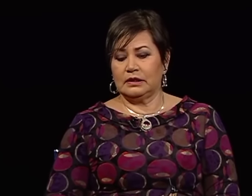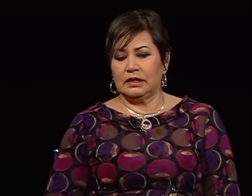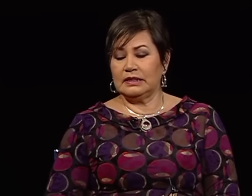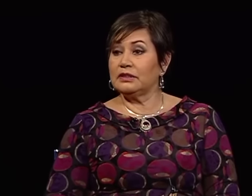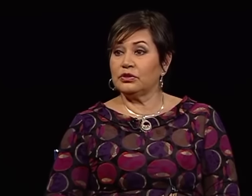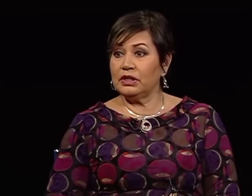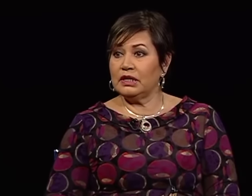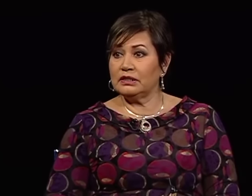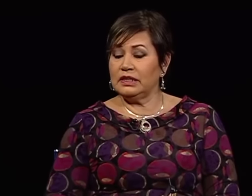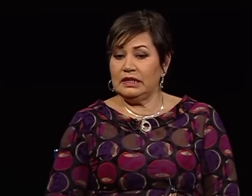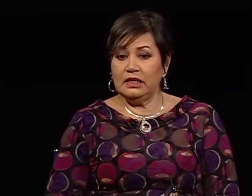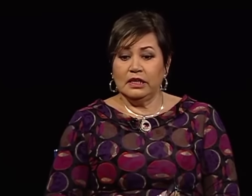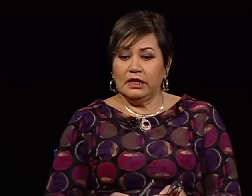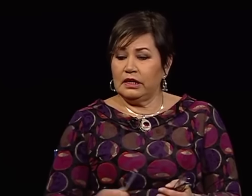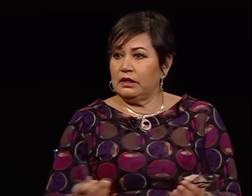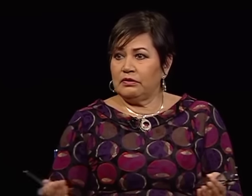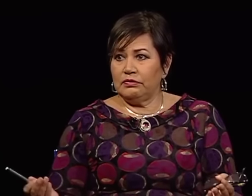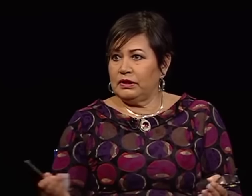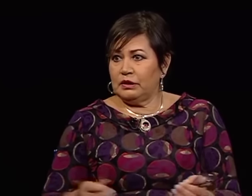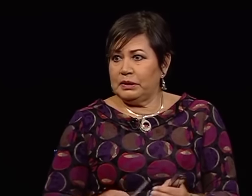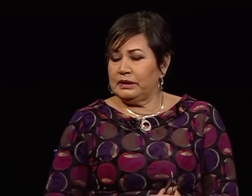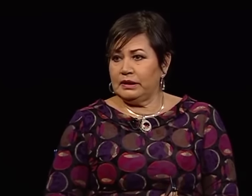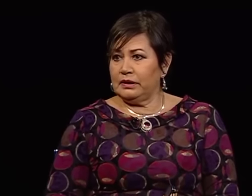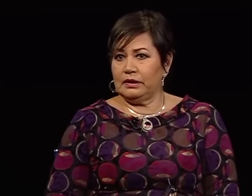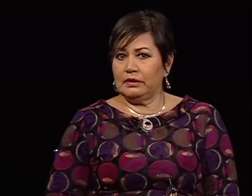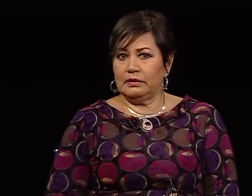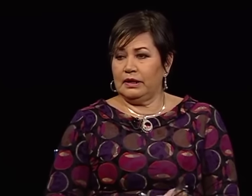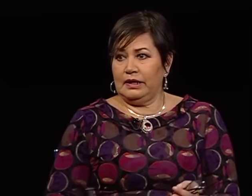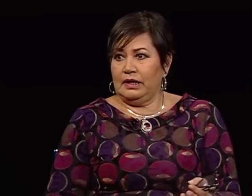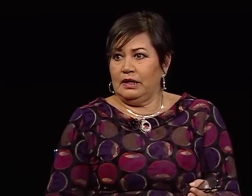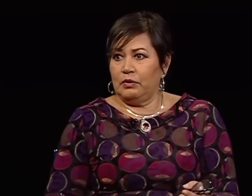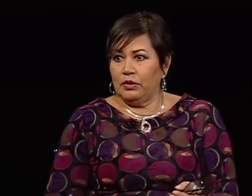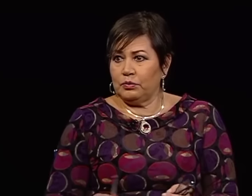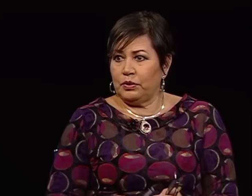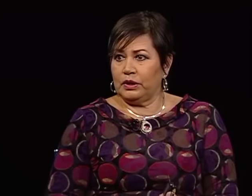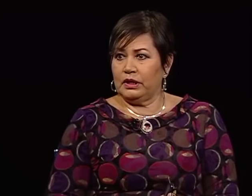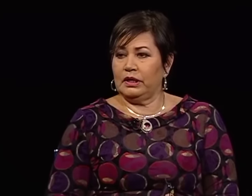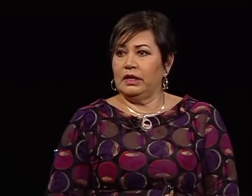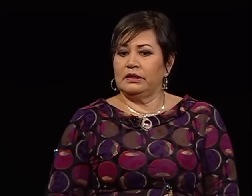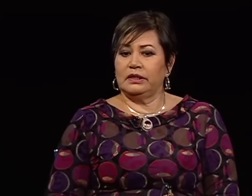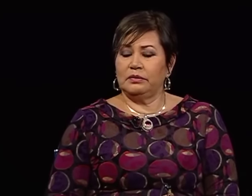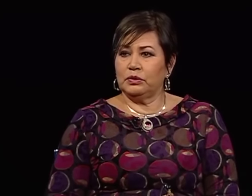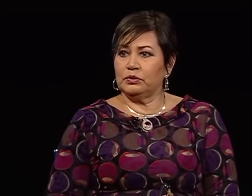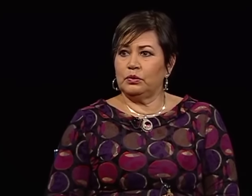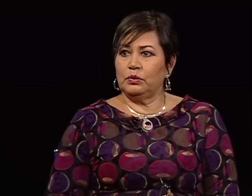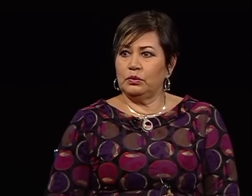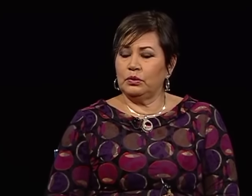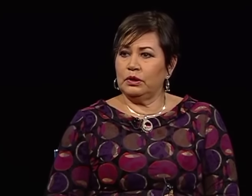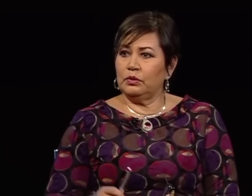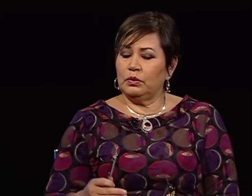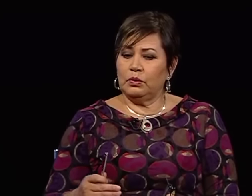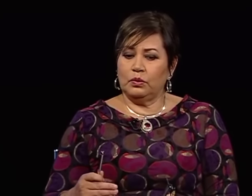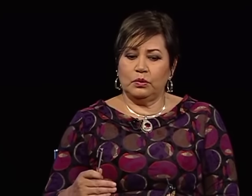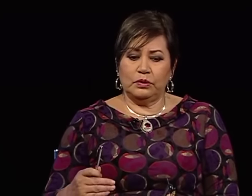de las clases sociales, y finalmente gana el Ecuador, porque tenemos